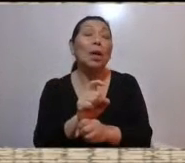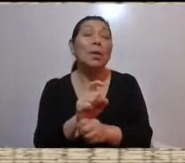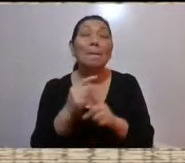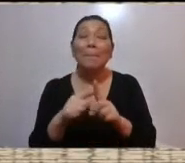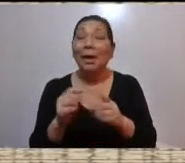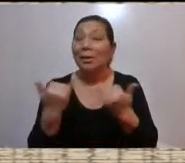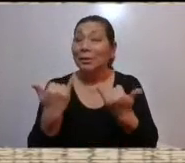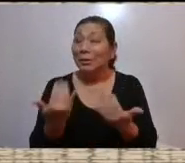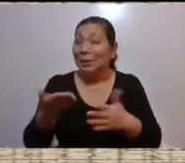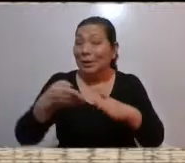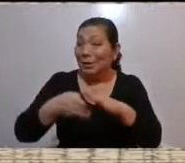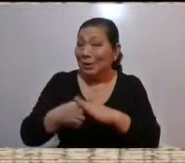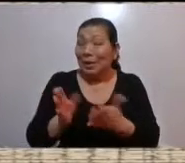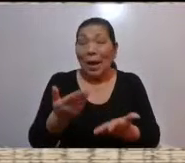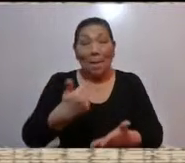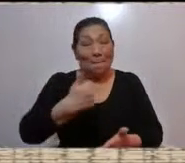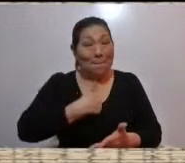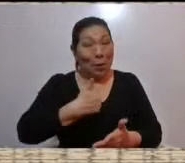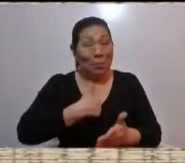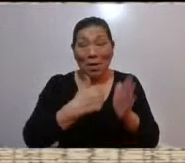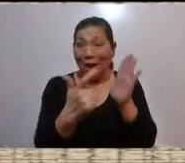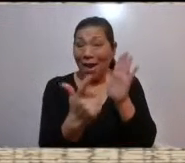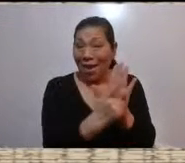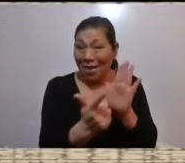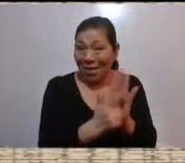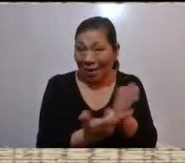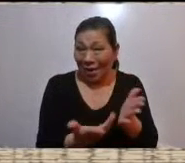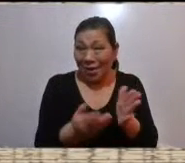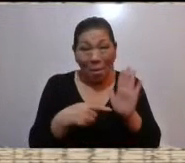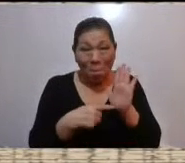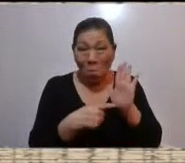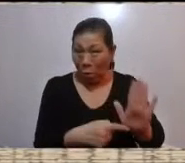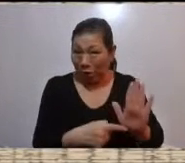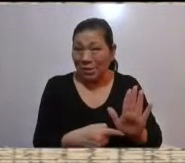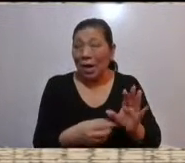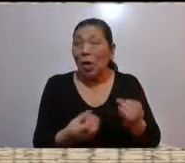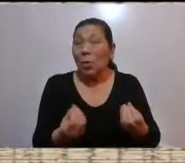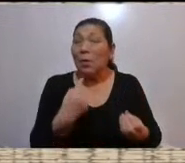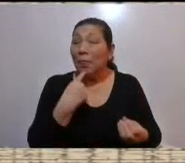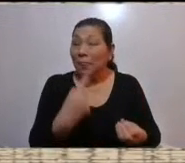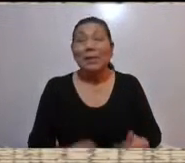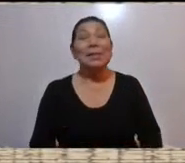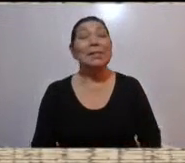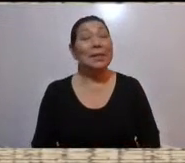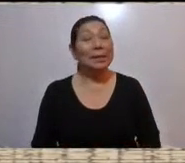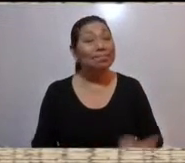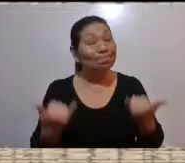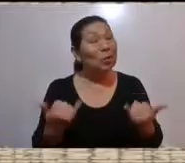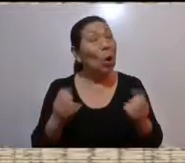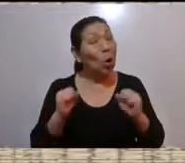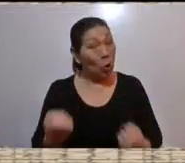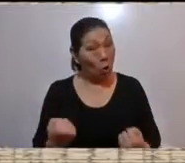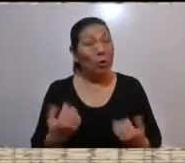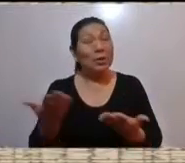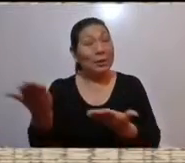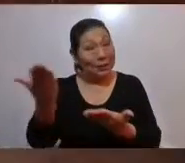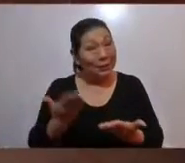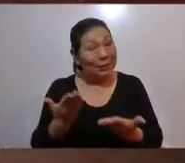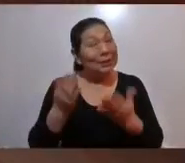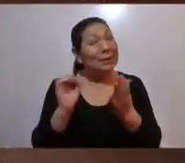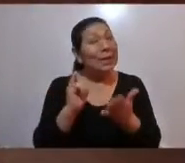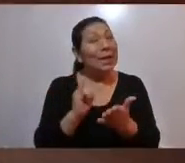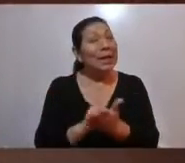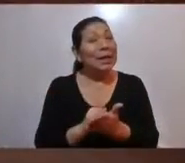educación, fíjense, teniendo en cuenta incluso lo que la propia legislación especial aparentemente establecía, ¿no? Entonces, con